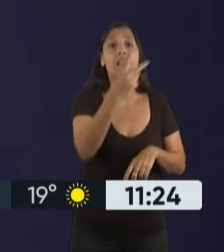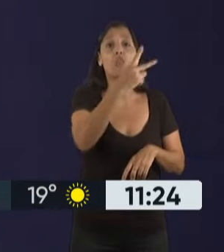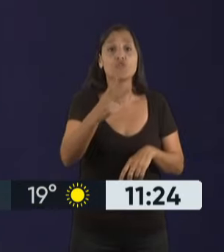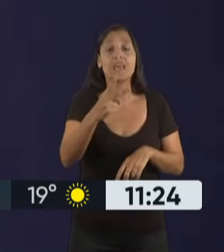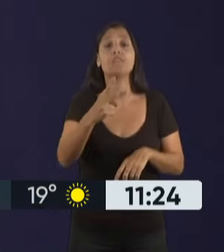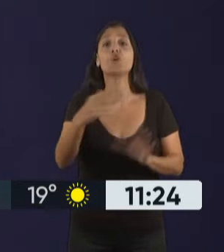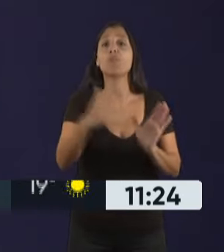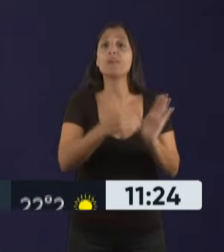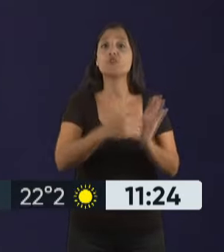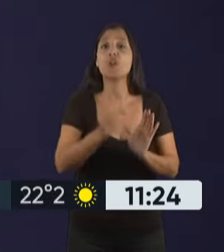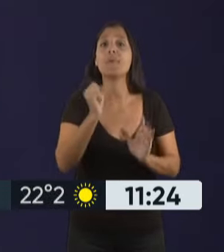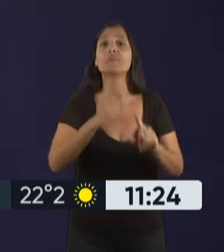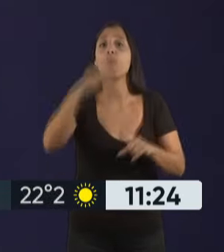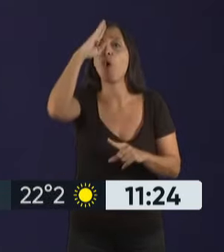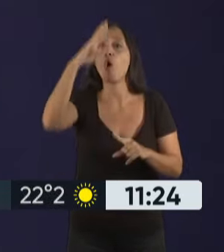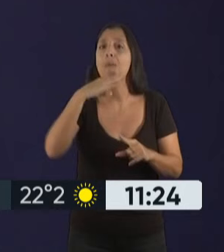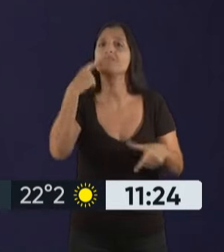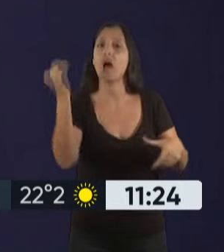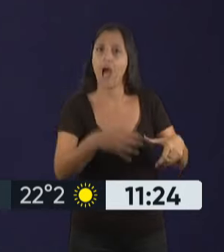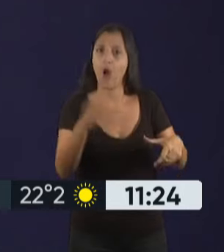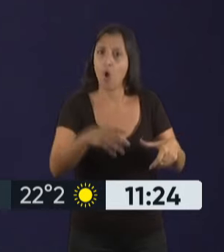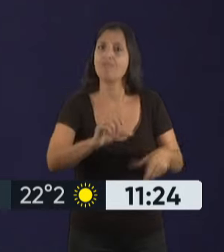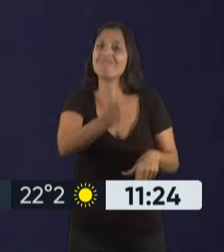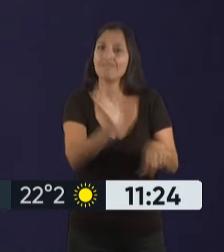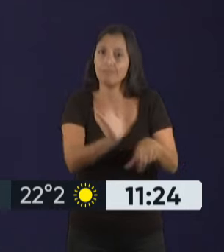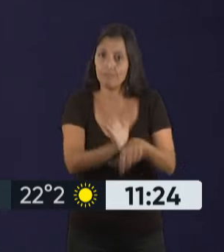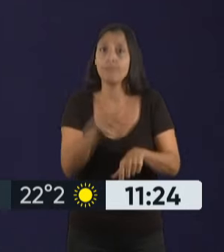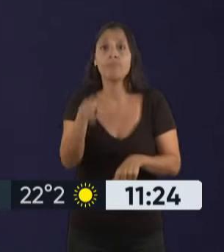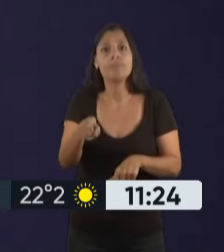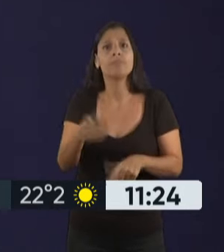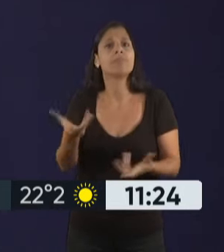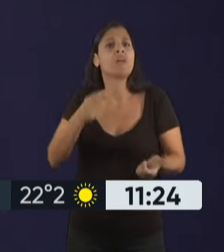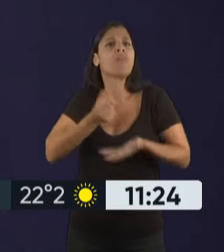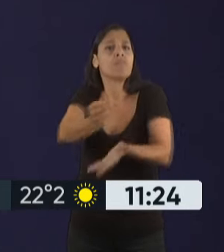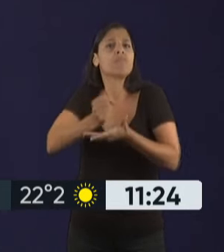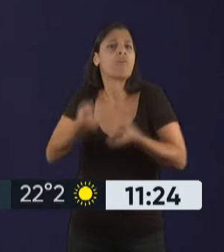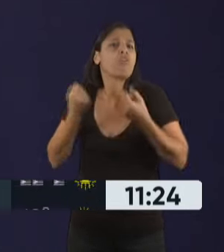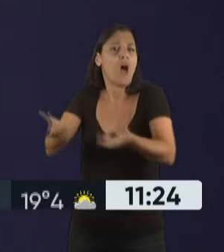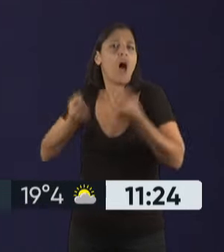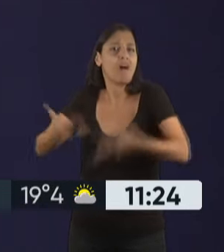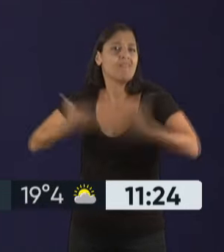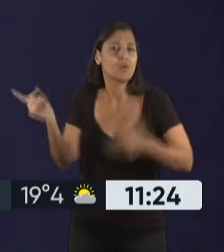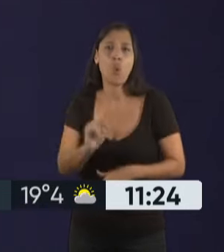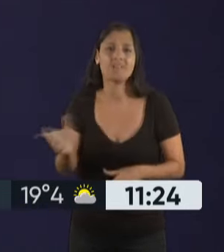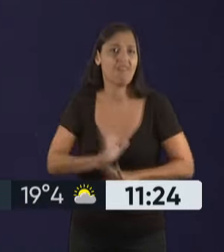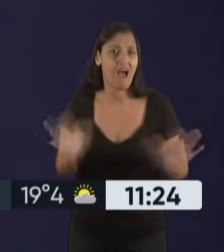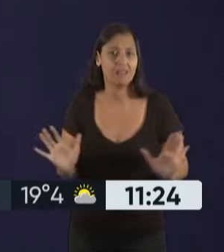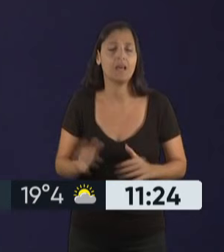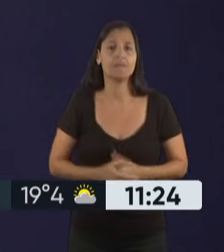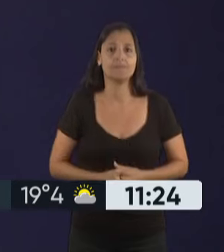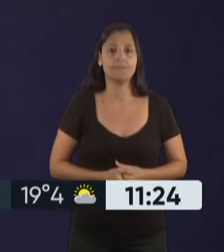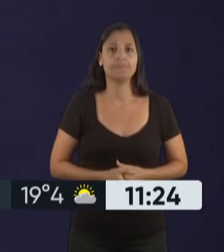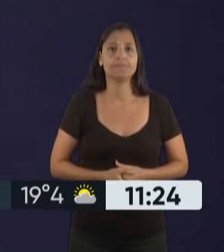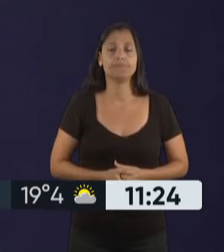millones de pesos por mes en esto que era simplemente un derroche absolutamente innecesario e injustificado